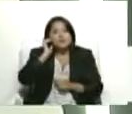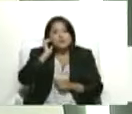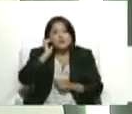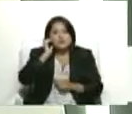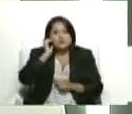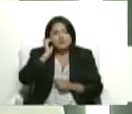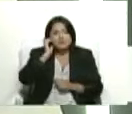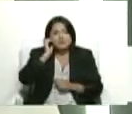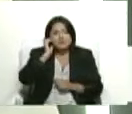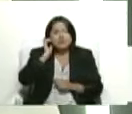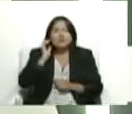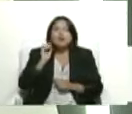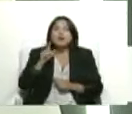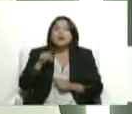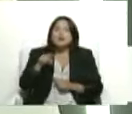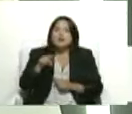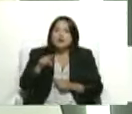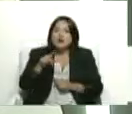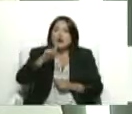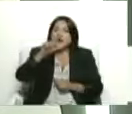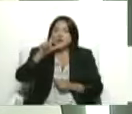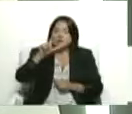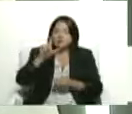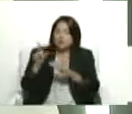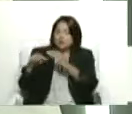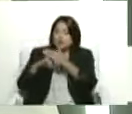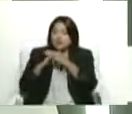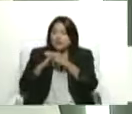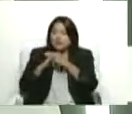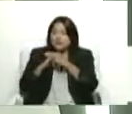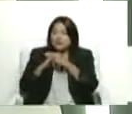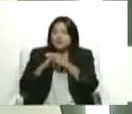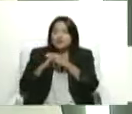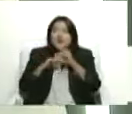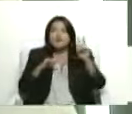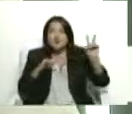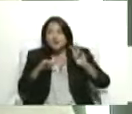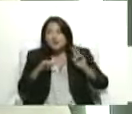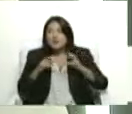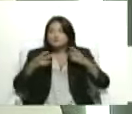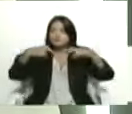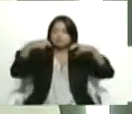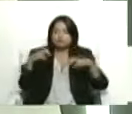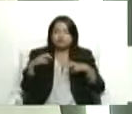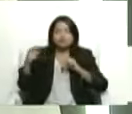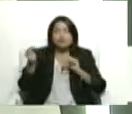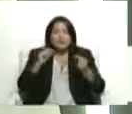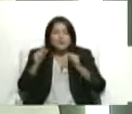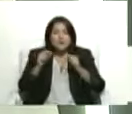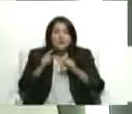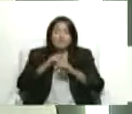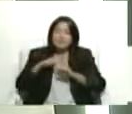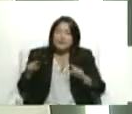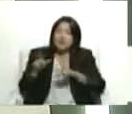a negociar, a dialogar. El gobierno de Guyana